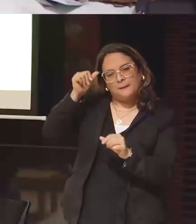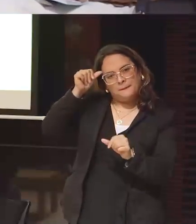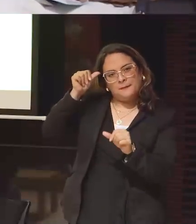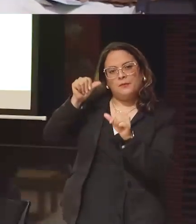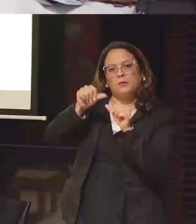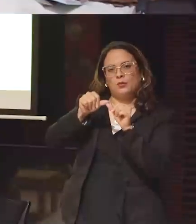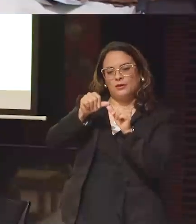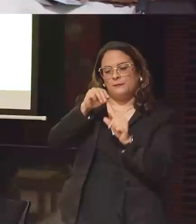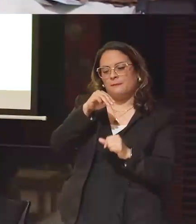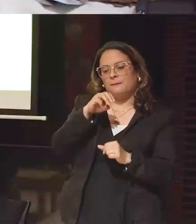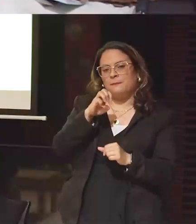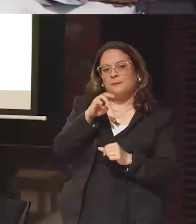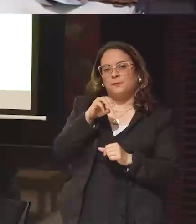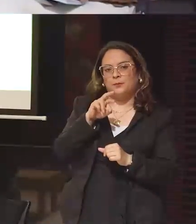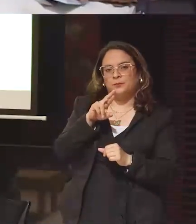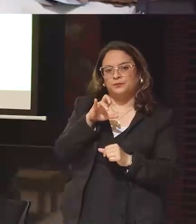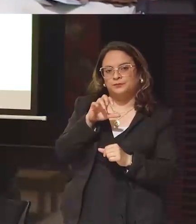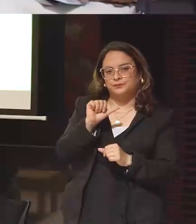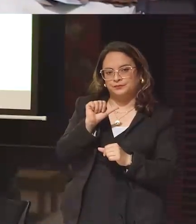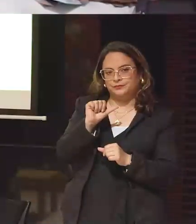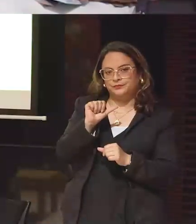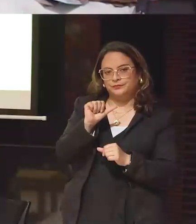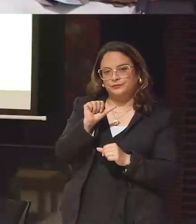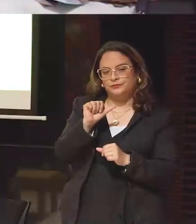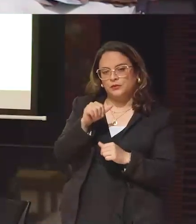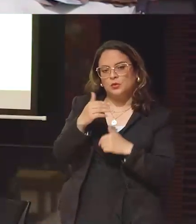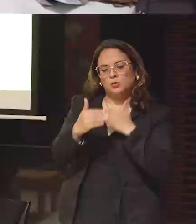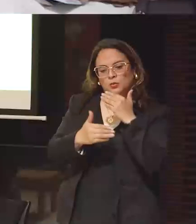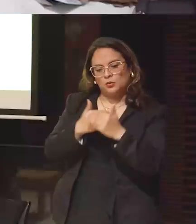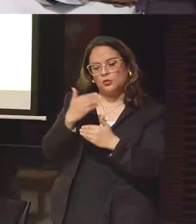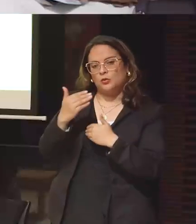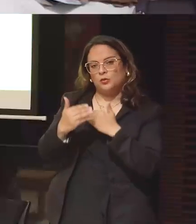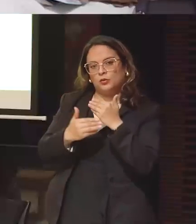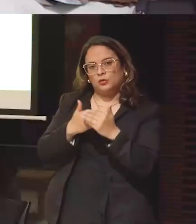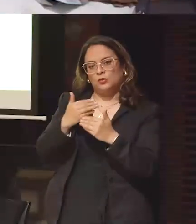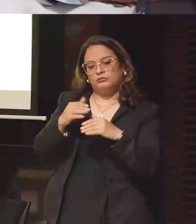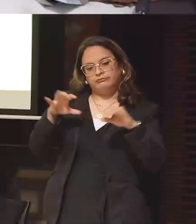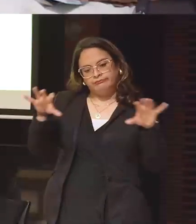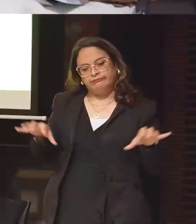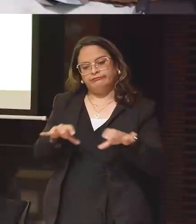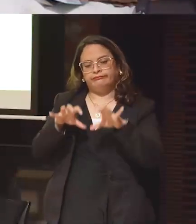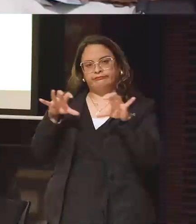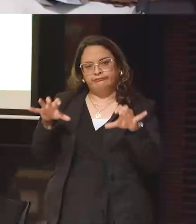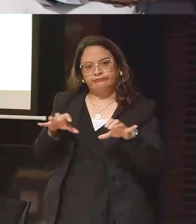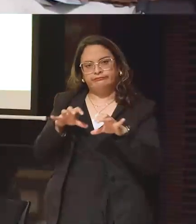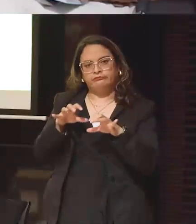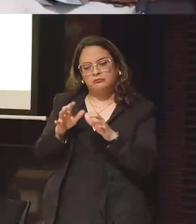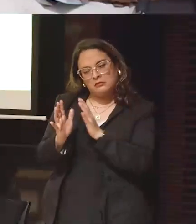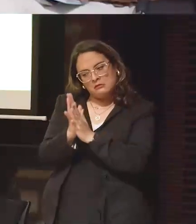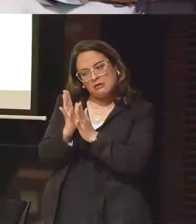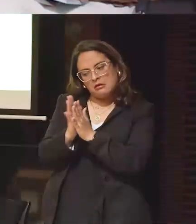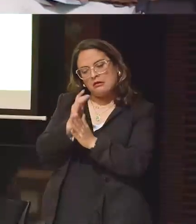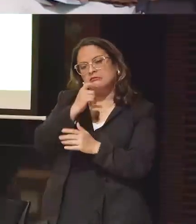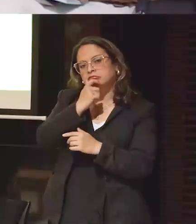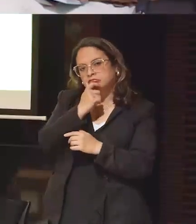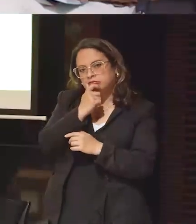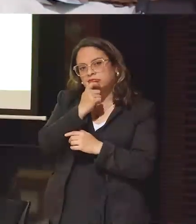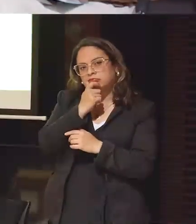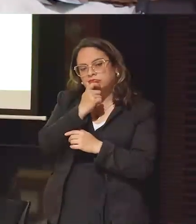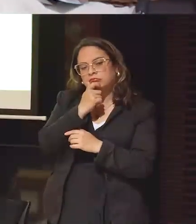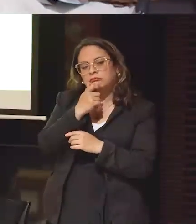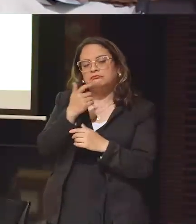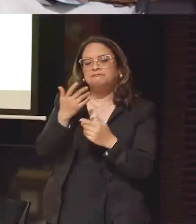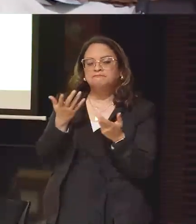importante además en todo este tema de cómo se van desarrollando estas actividades, estas narrativas, y